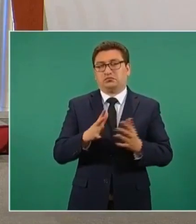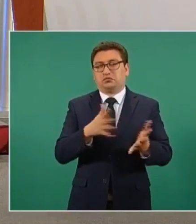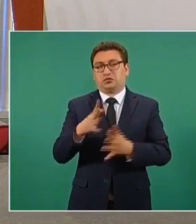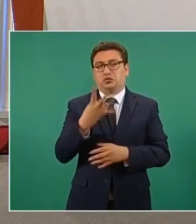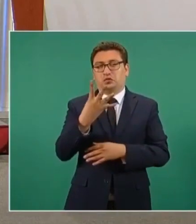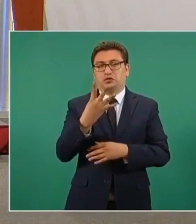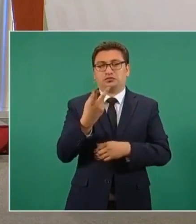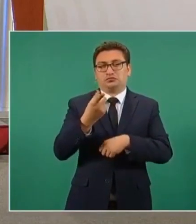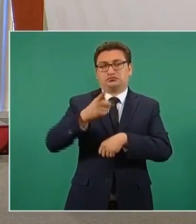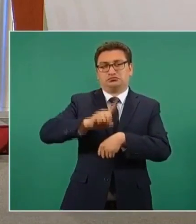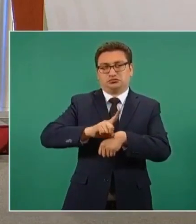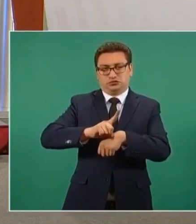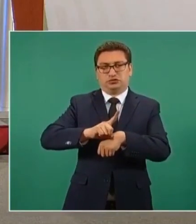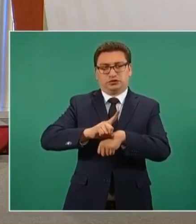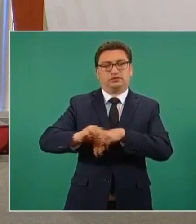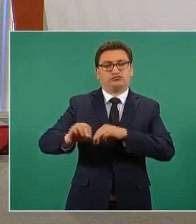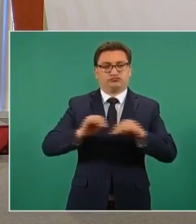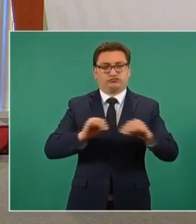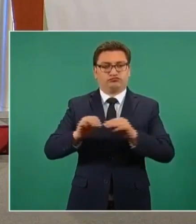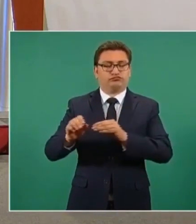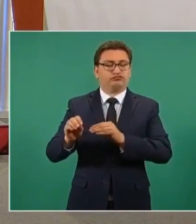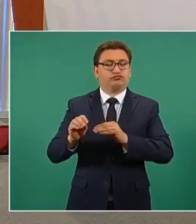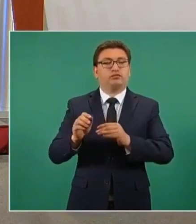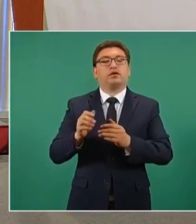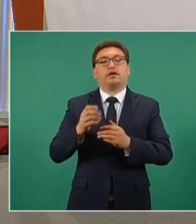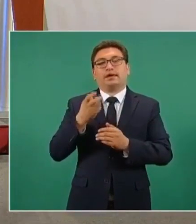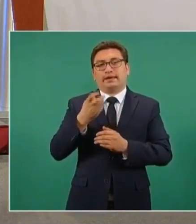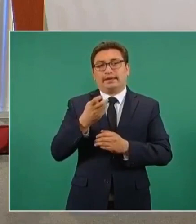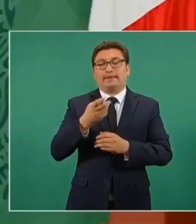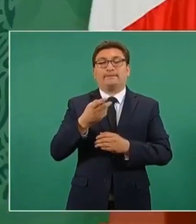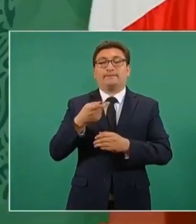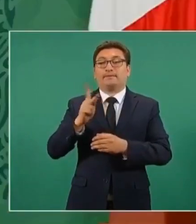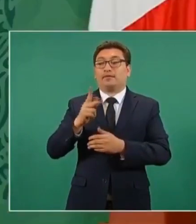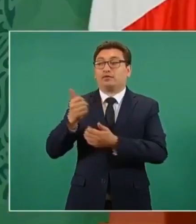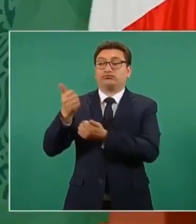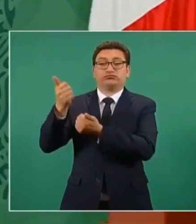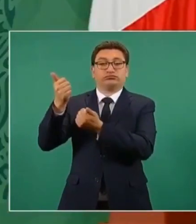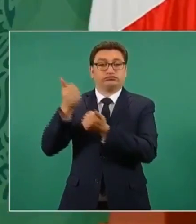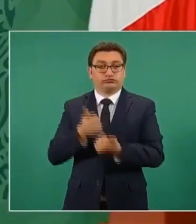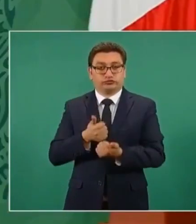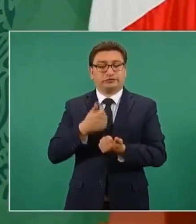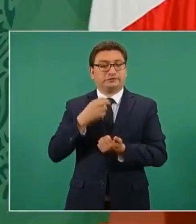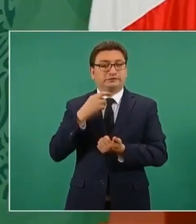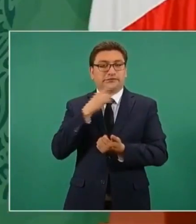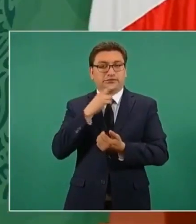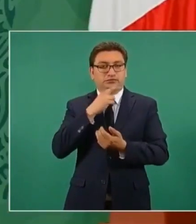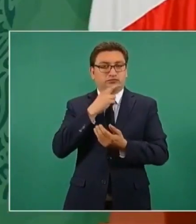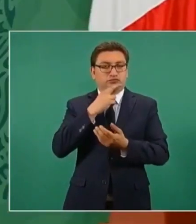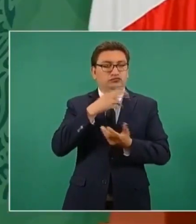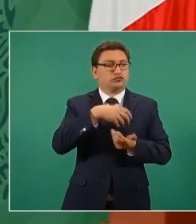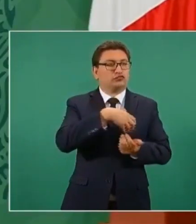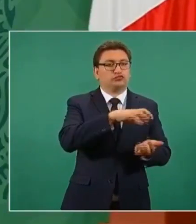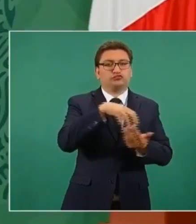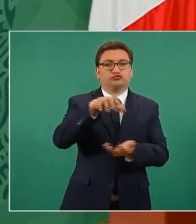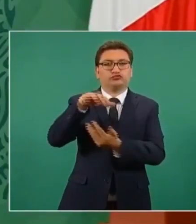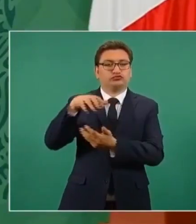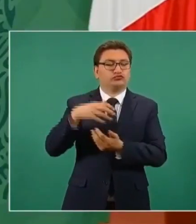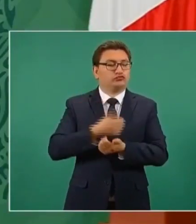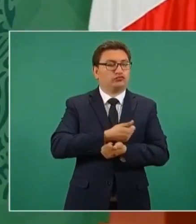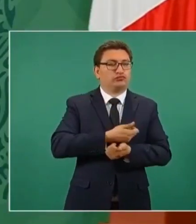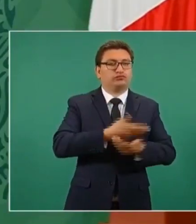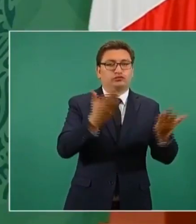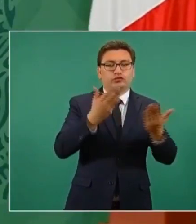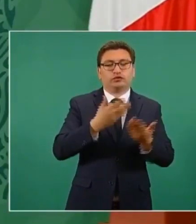es el tiempo promedio de desplazamiento, pero de manera continua en cuanto llegan, se van a la ruta y se van a la